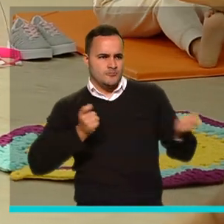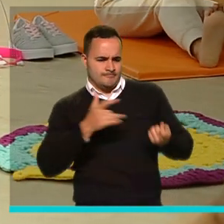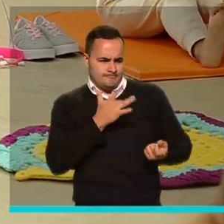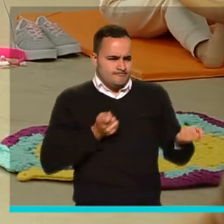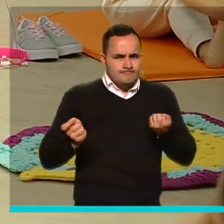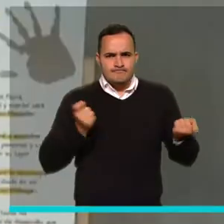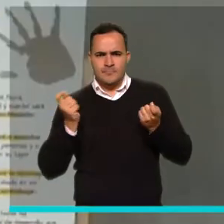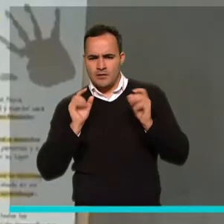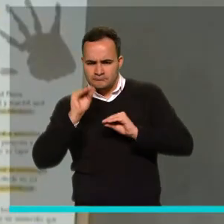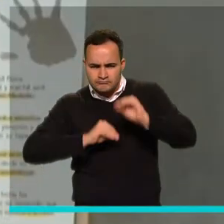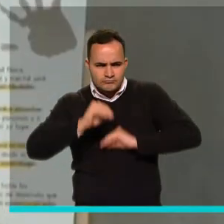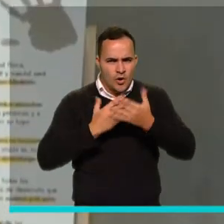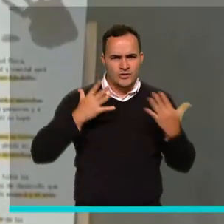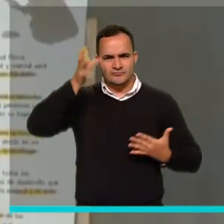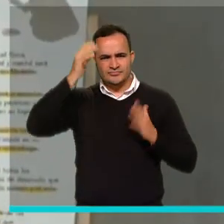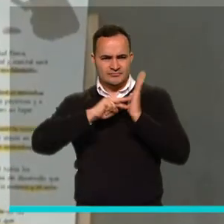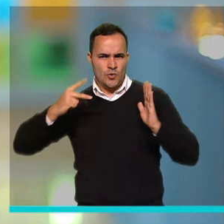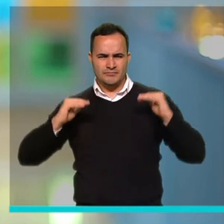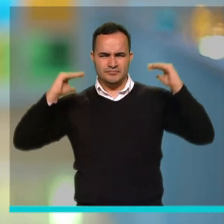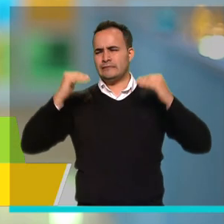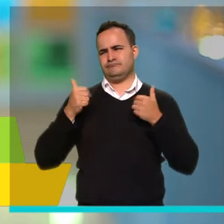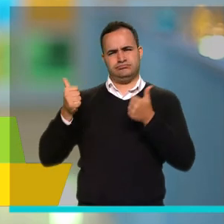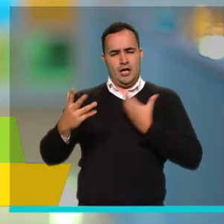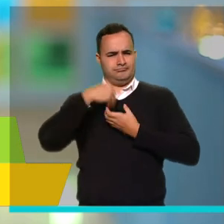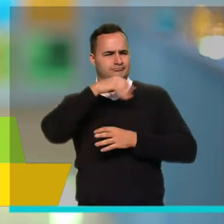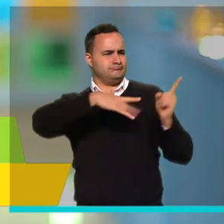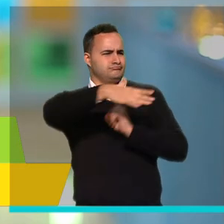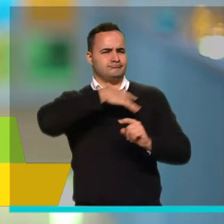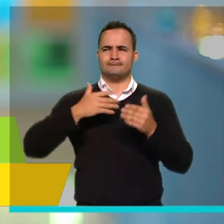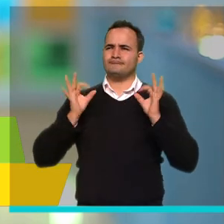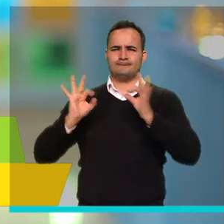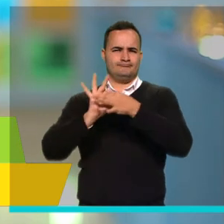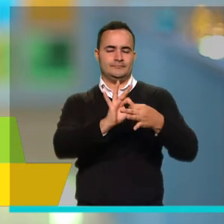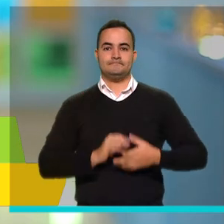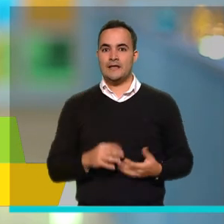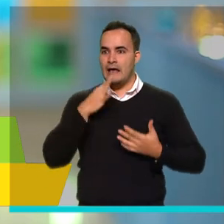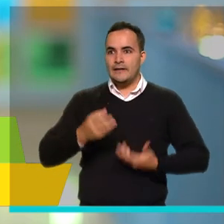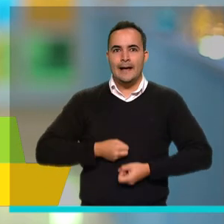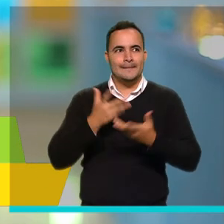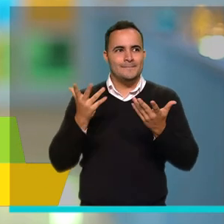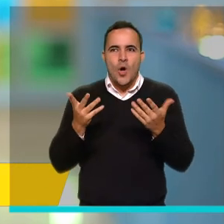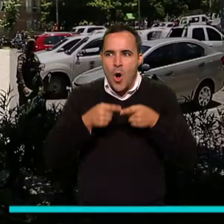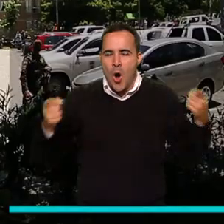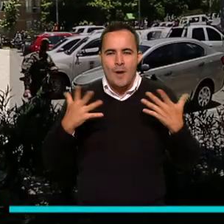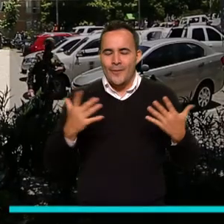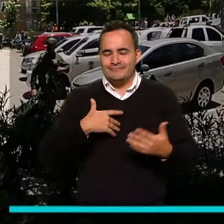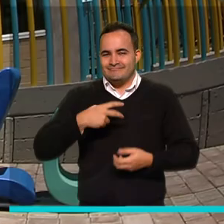buena relación con toda la naturaleza y el ambiente. No, es que no hay palabras. No pudo haber quedado